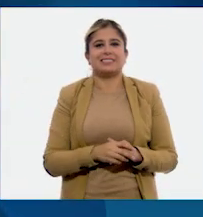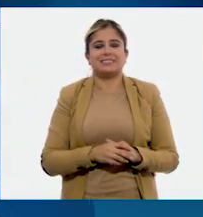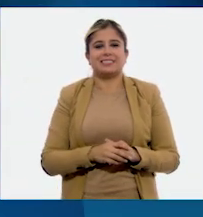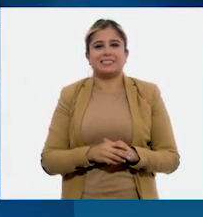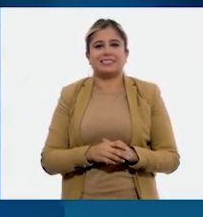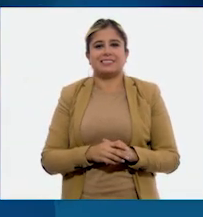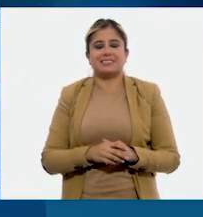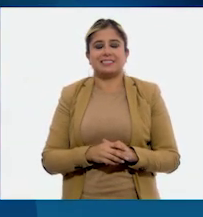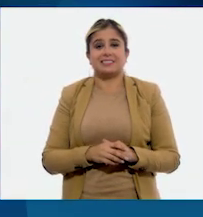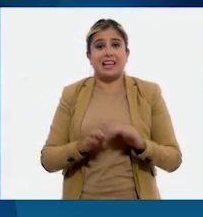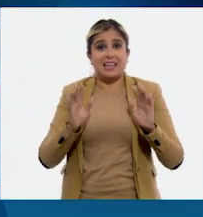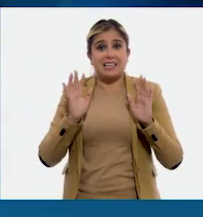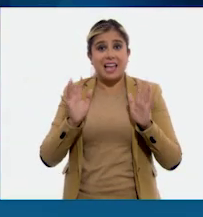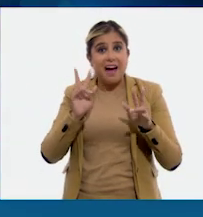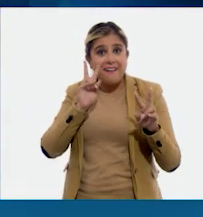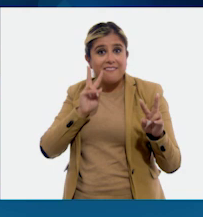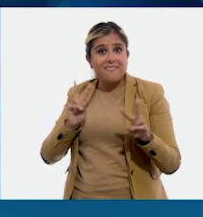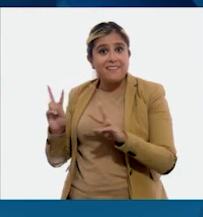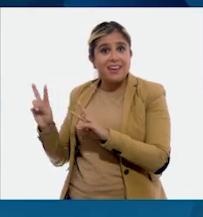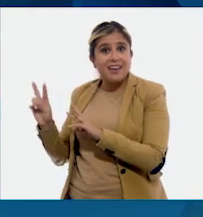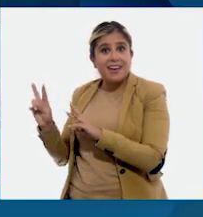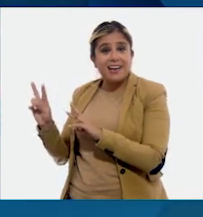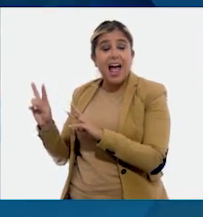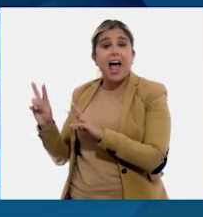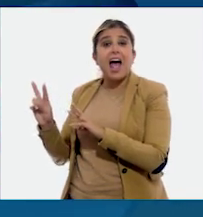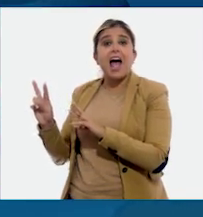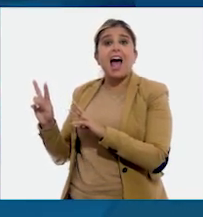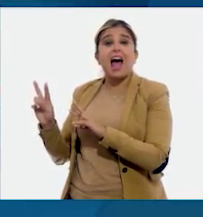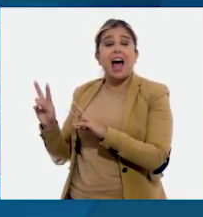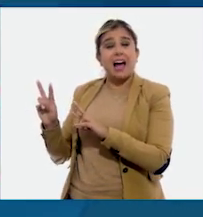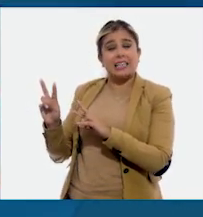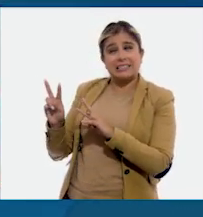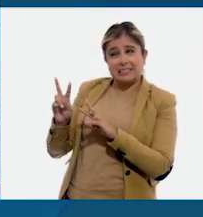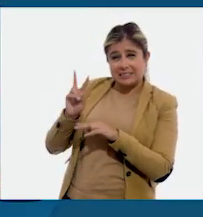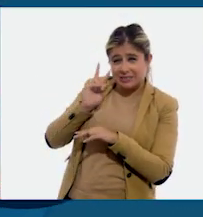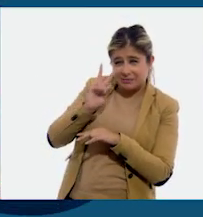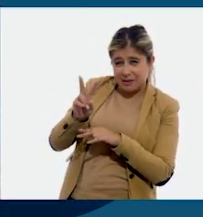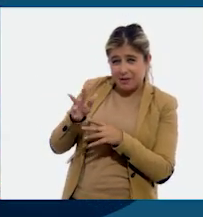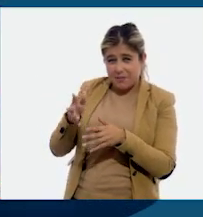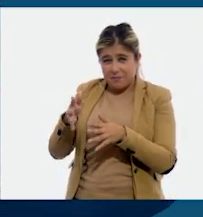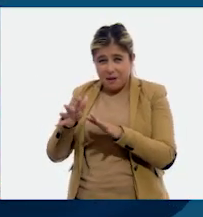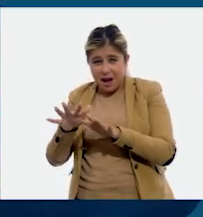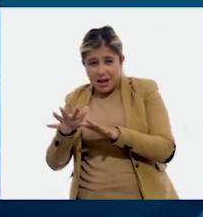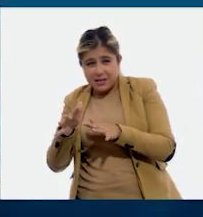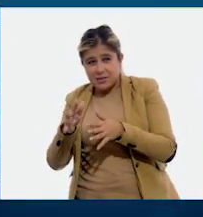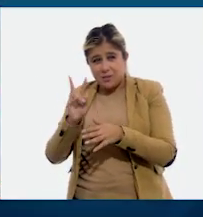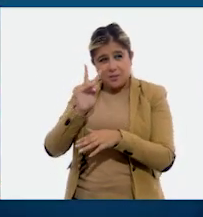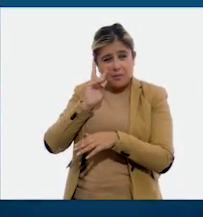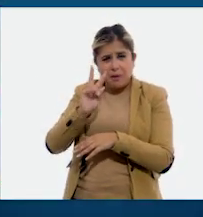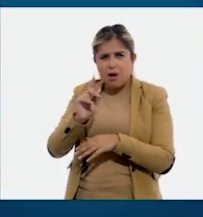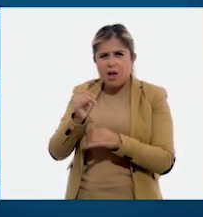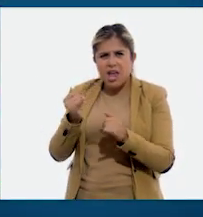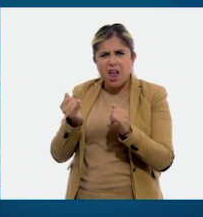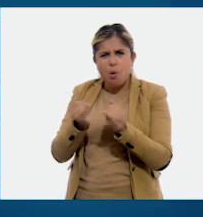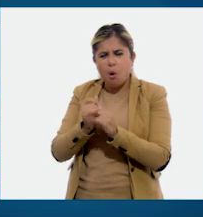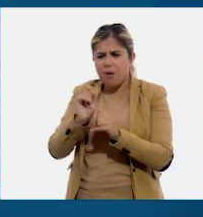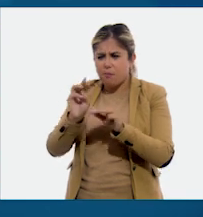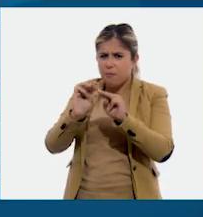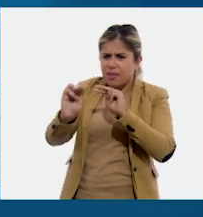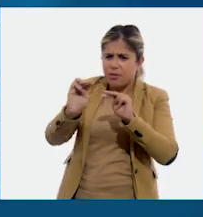¿Ya los vieron? Pues así como que a ojo de buen cubero, maestra, se ven casi del mismo